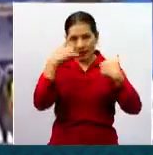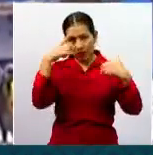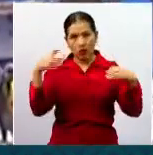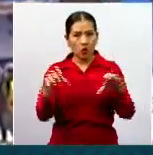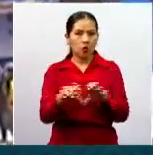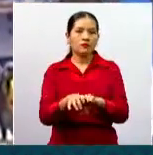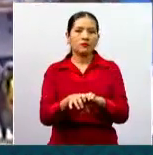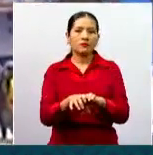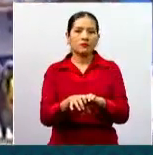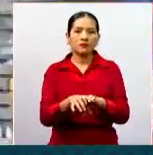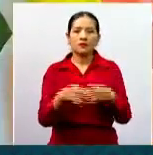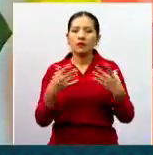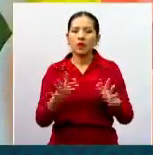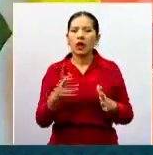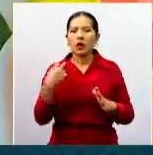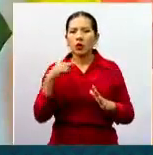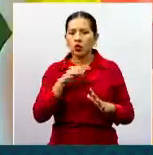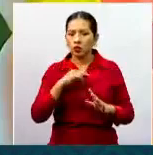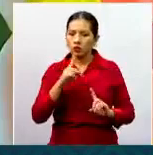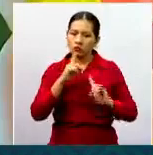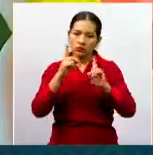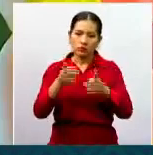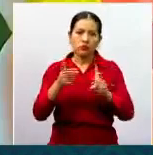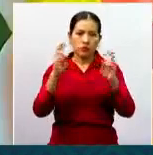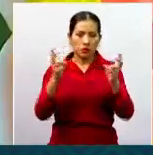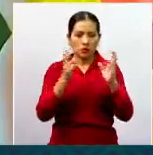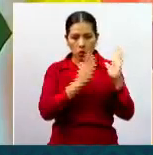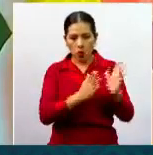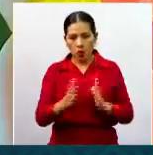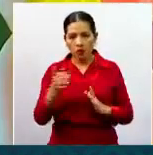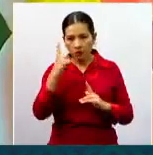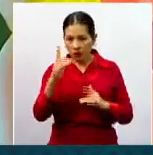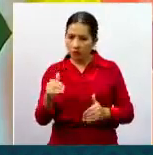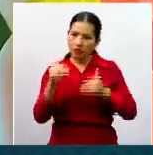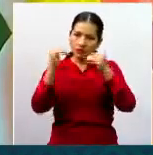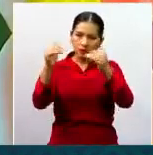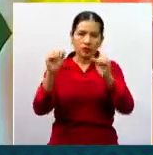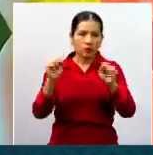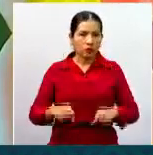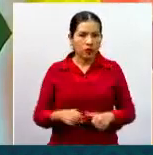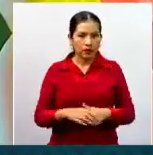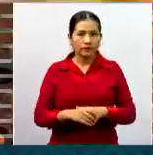Entonces hemos dado el orden de proceder